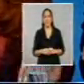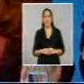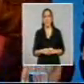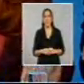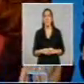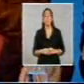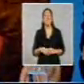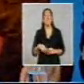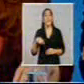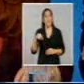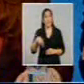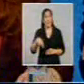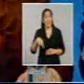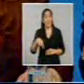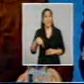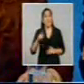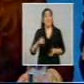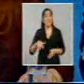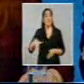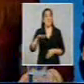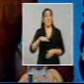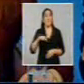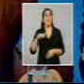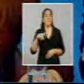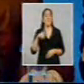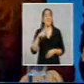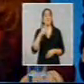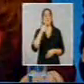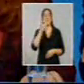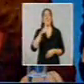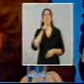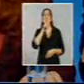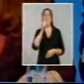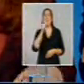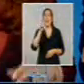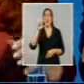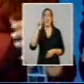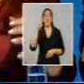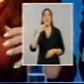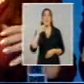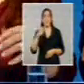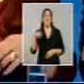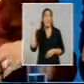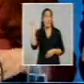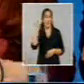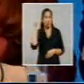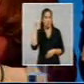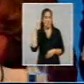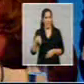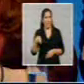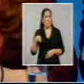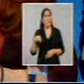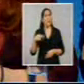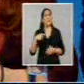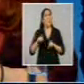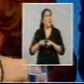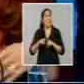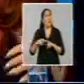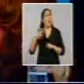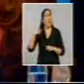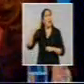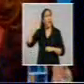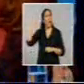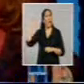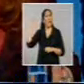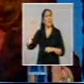desde aquí, de Santa Rosa, La Pampa, como en tantas otras oportunidades, no